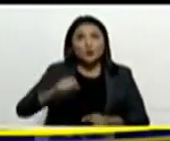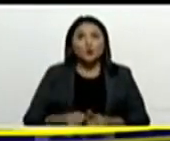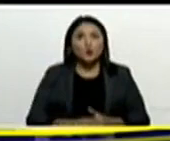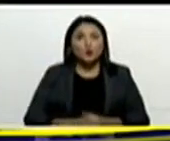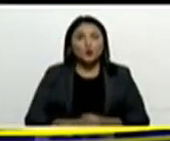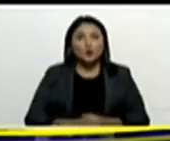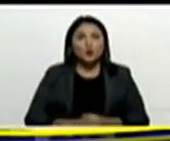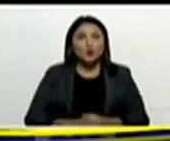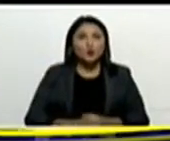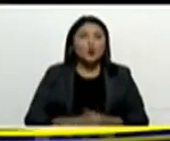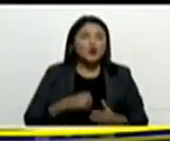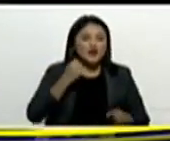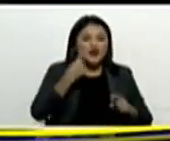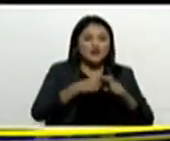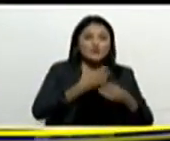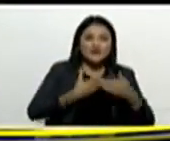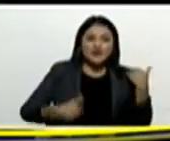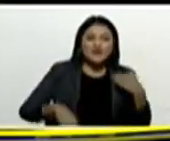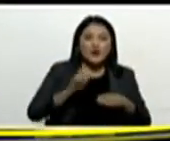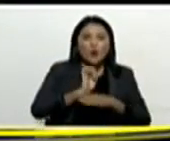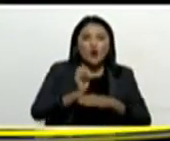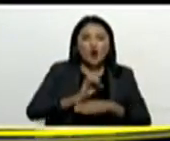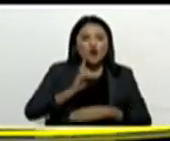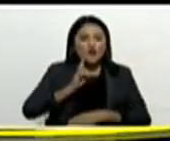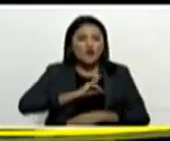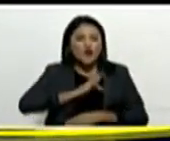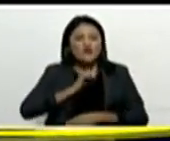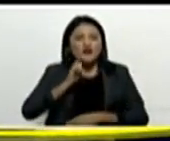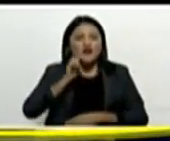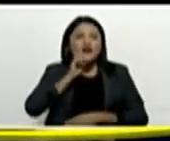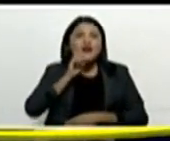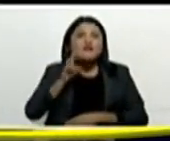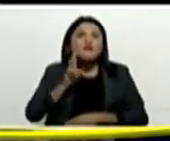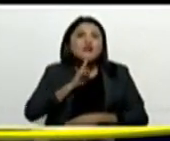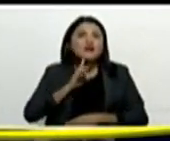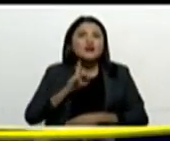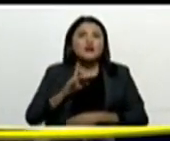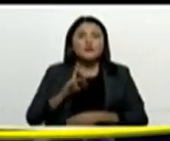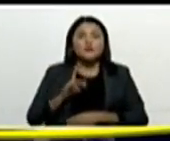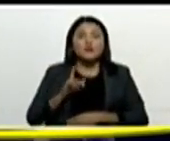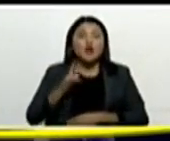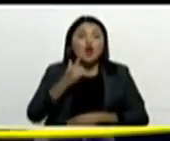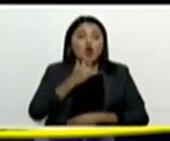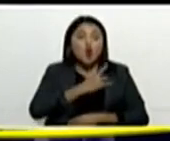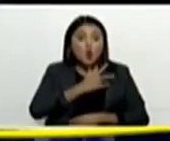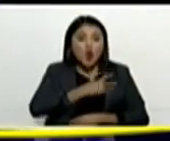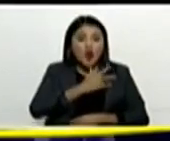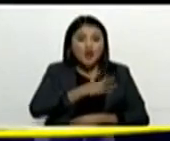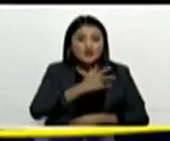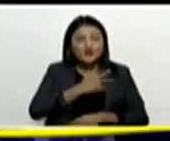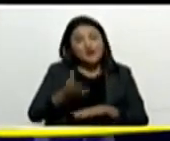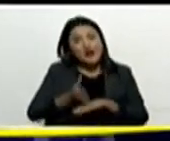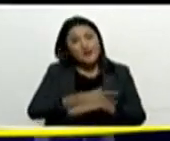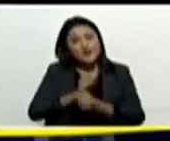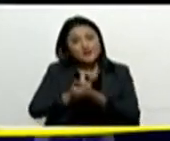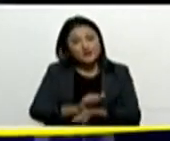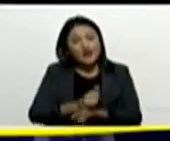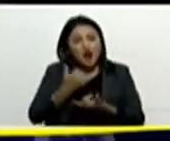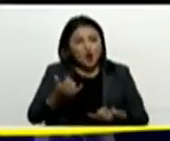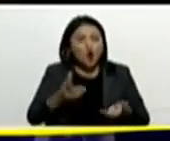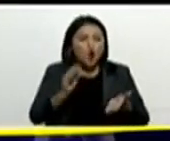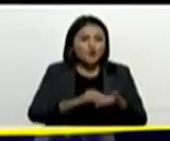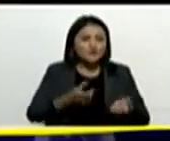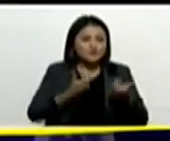con Correa, con Evo, con Lula da Silva que volvió de la cárcel, con